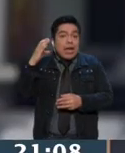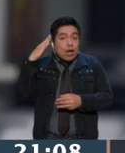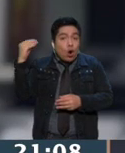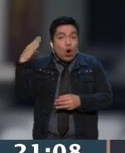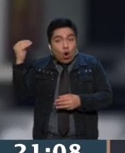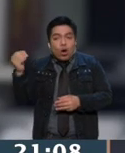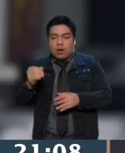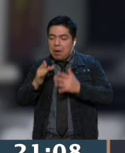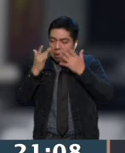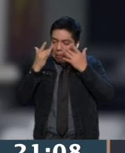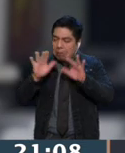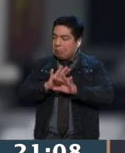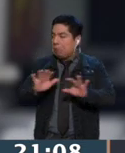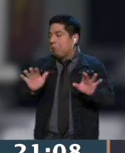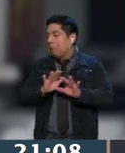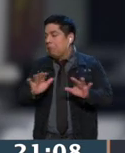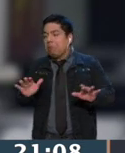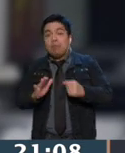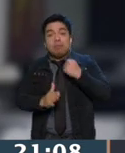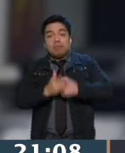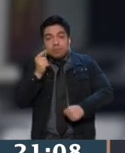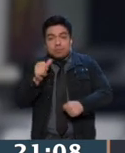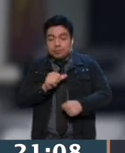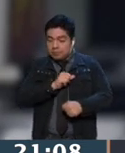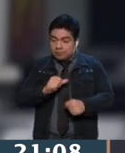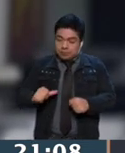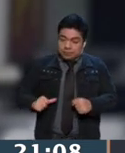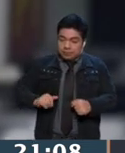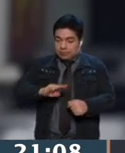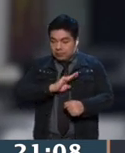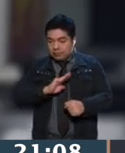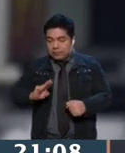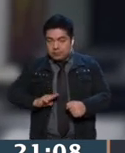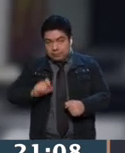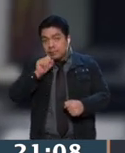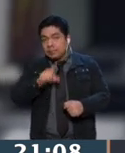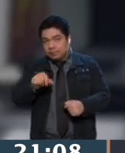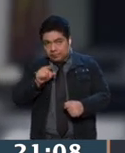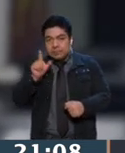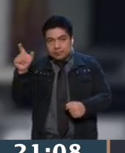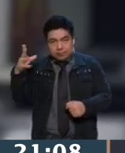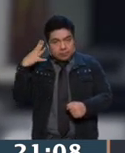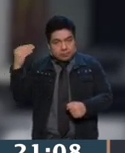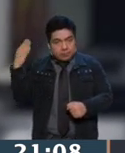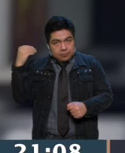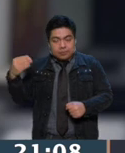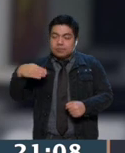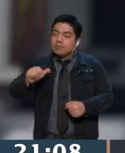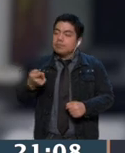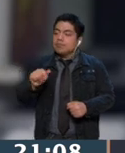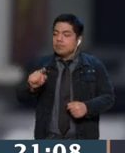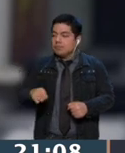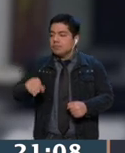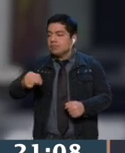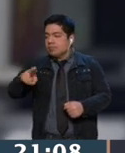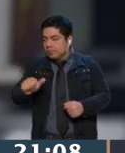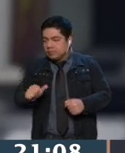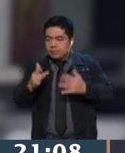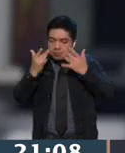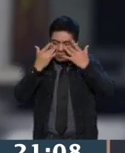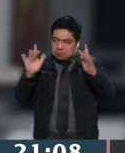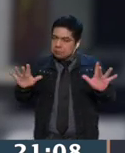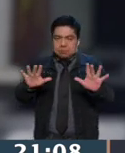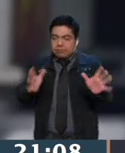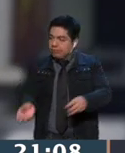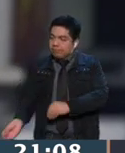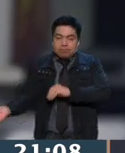este instituto político, luego de que la alcaldesa del municipio que lleva el mismo nombre de este estado, Margarita Moreno González, dejó el tricolor y se